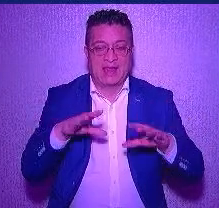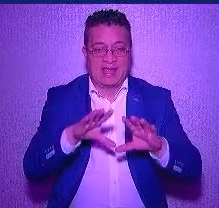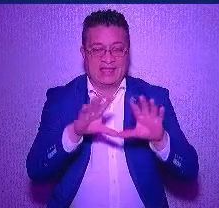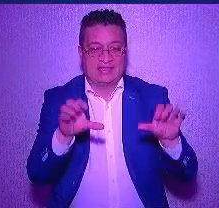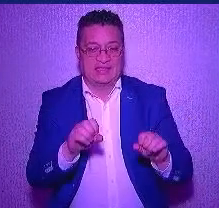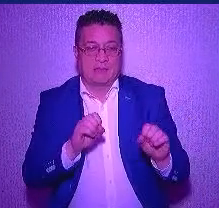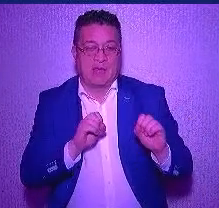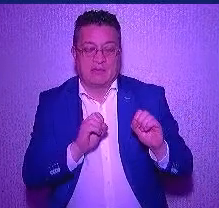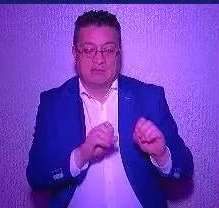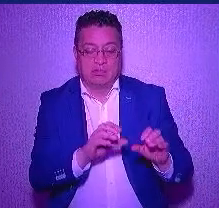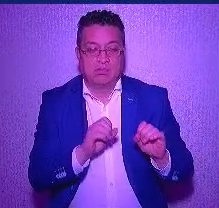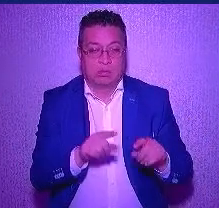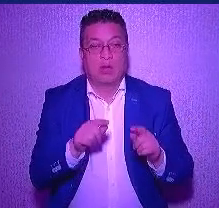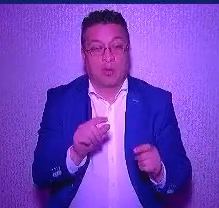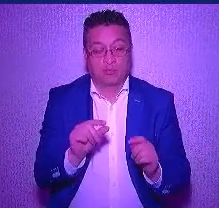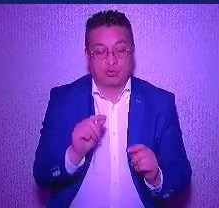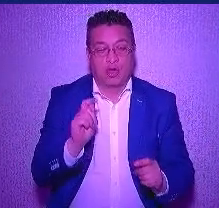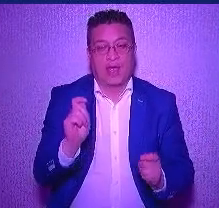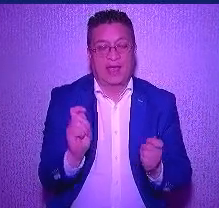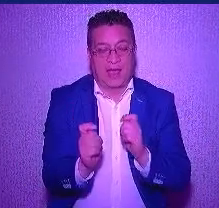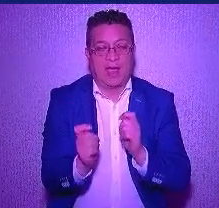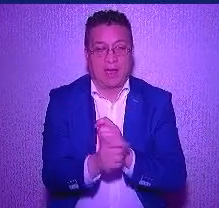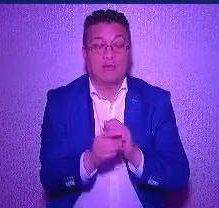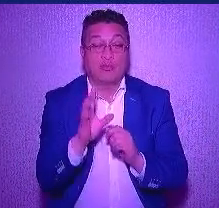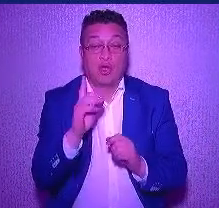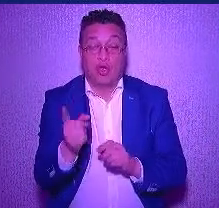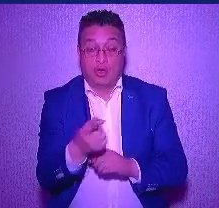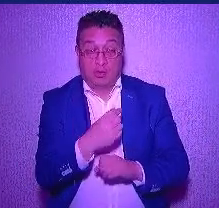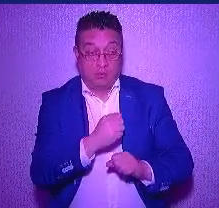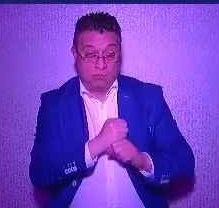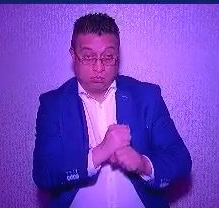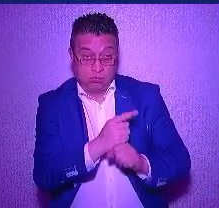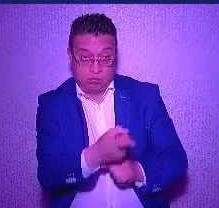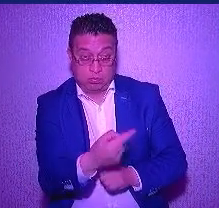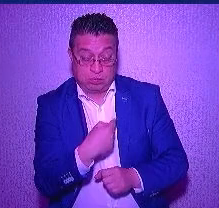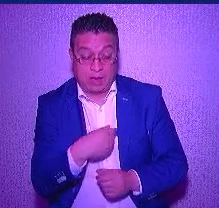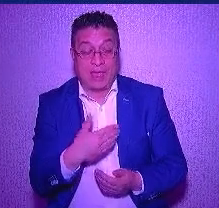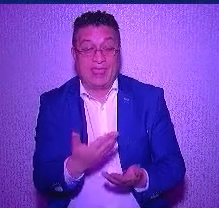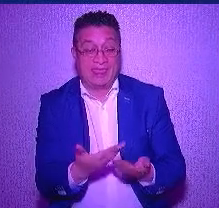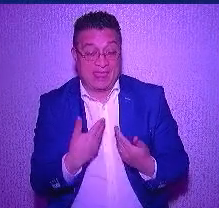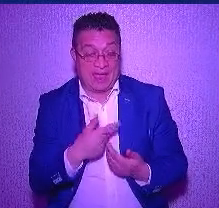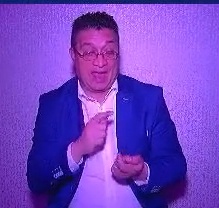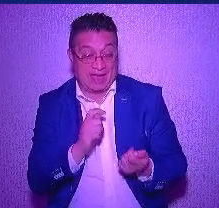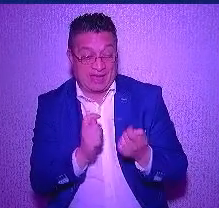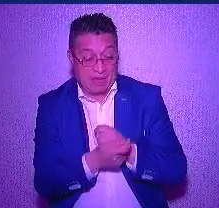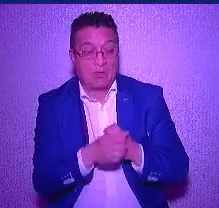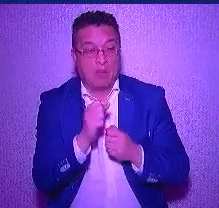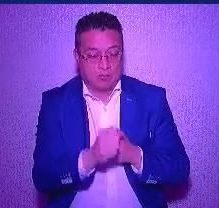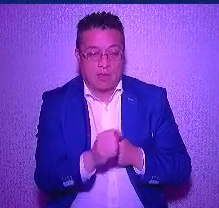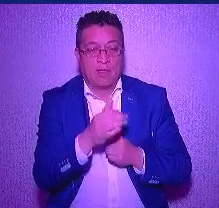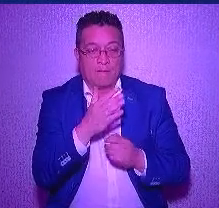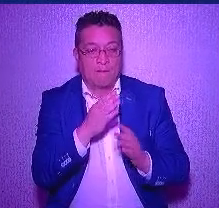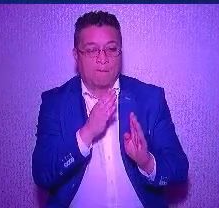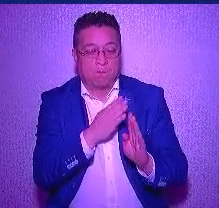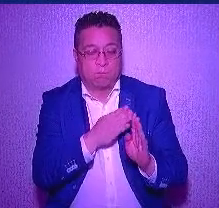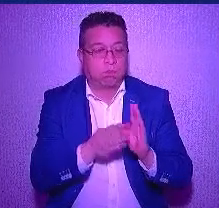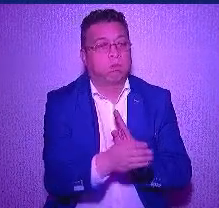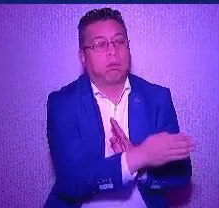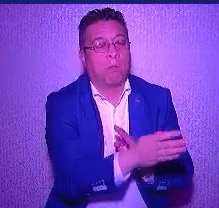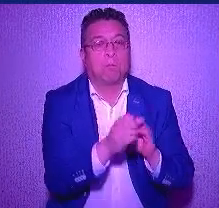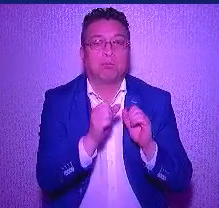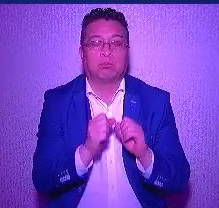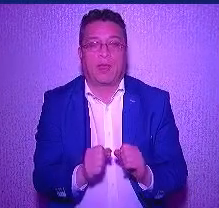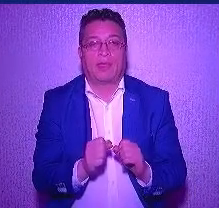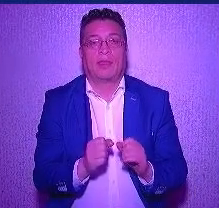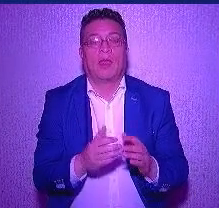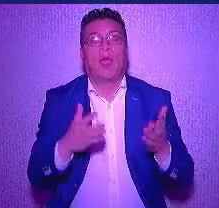sensibles a Pequeños cambios y si el adversario también introduce pequeños cambios él es capaz de burlar a los sistemas es lo que ustedes ven en